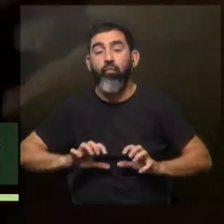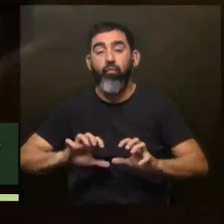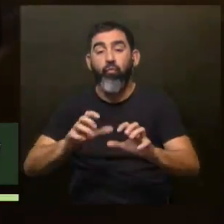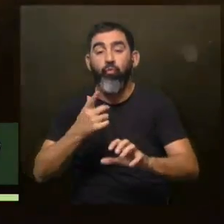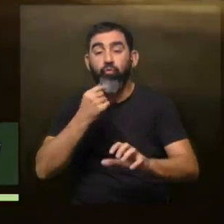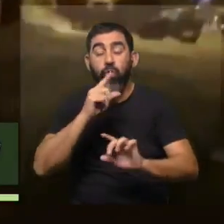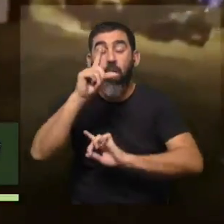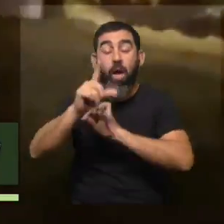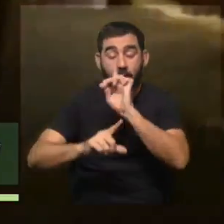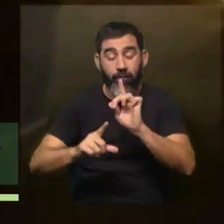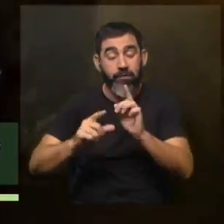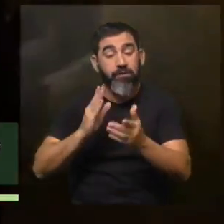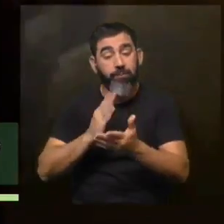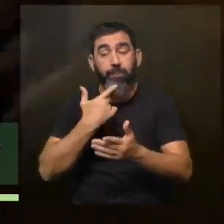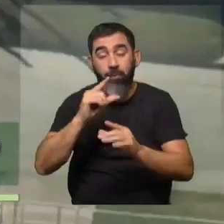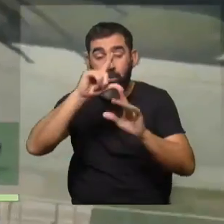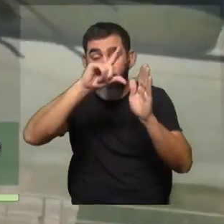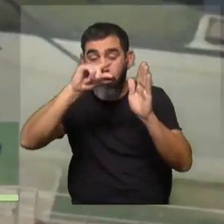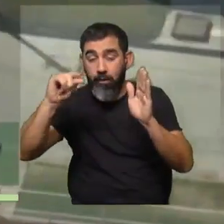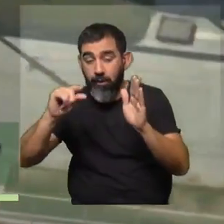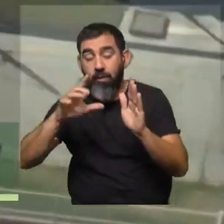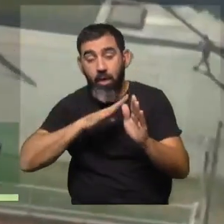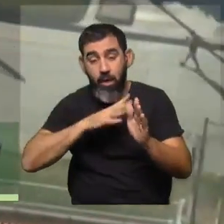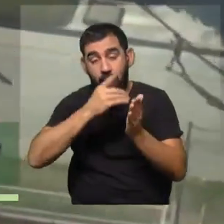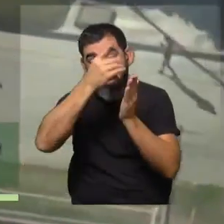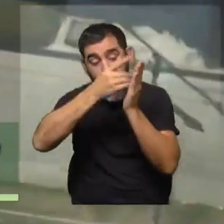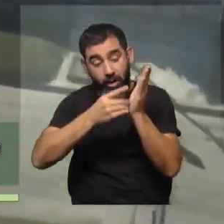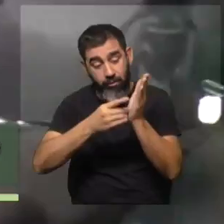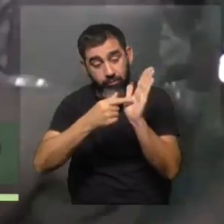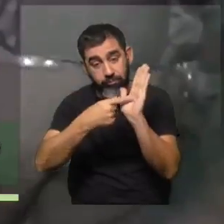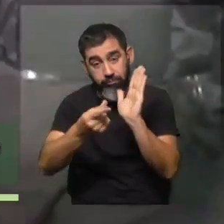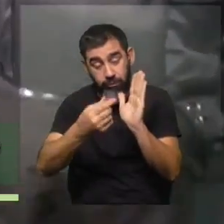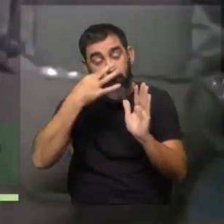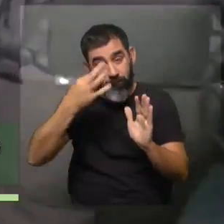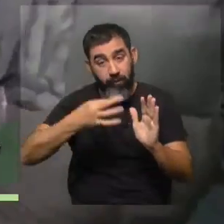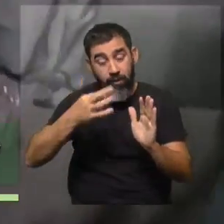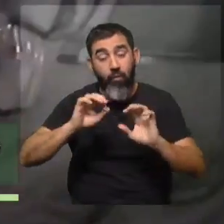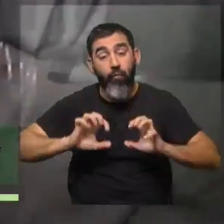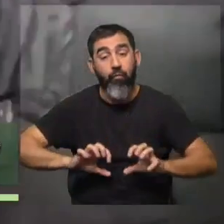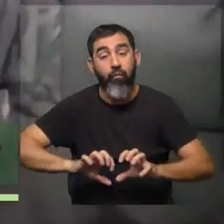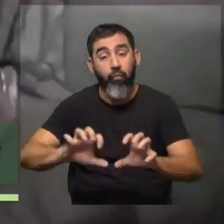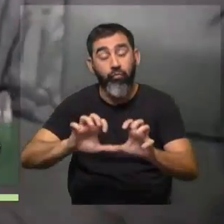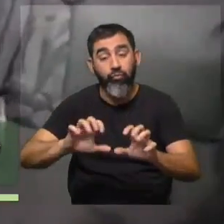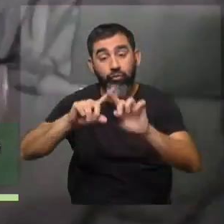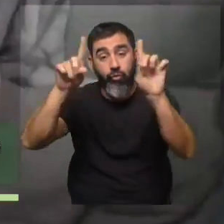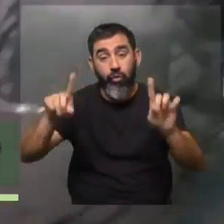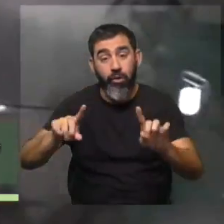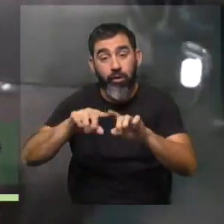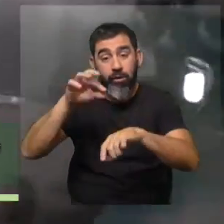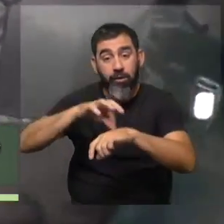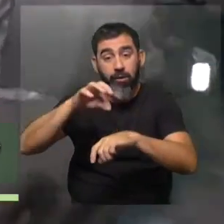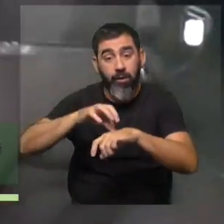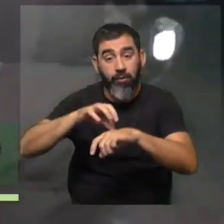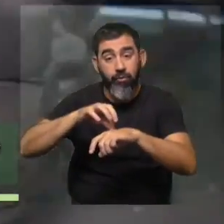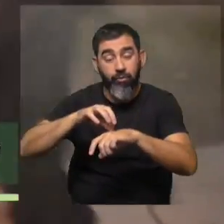funcionario muchas veces si vamos a la estadística a los a lo a lo que se ve el el funcionario que termina en una certificación médica